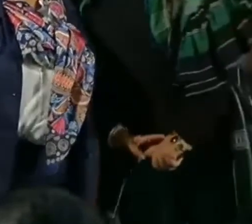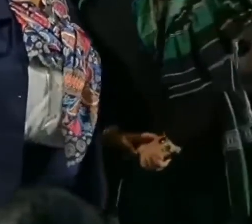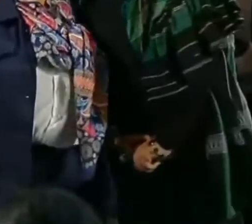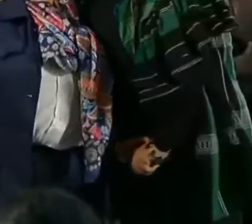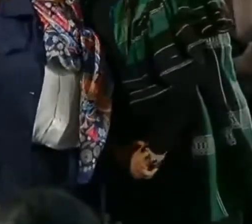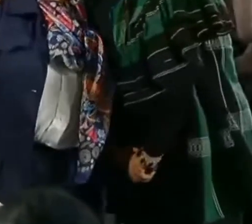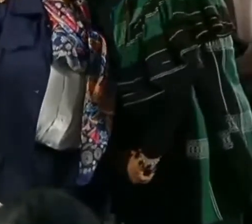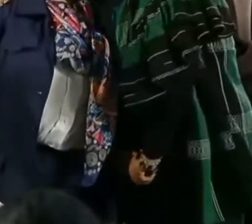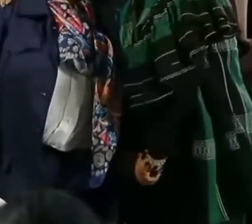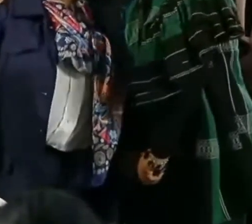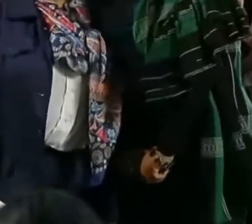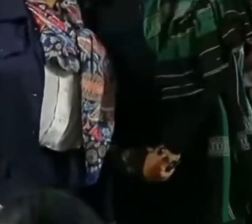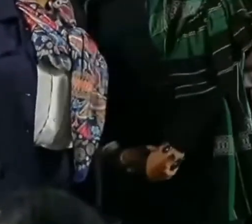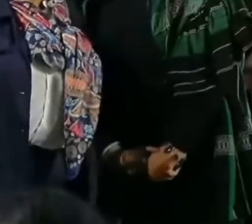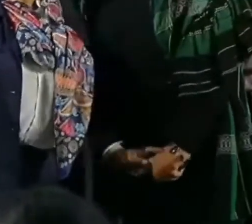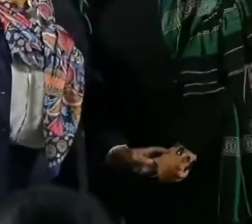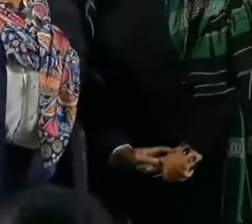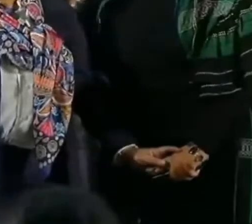Gracias.